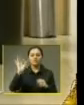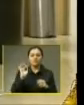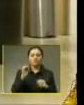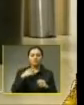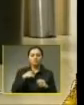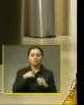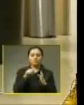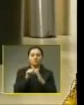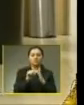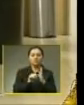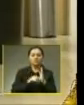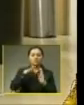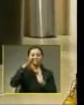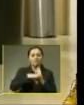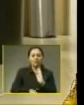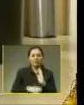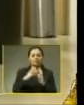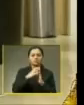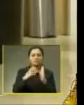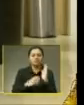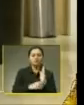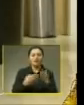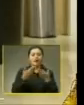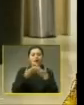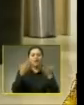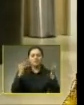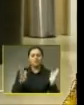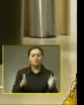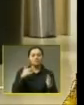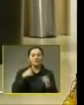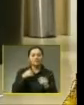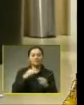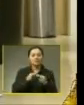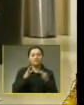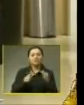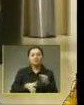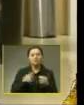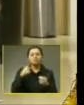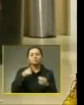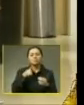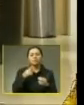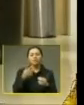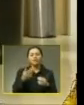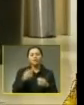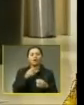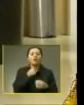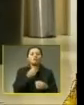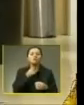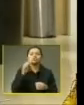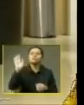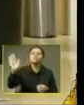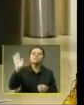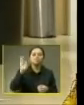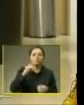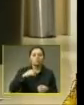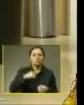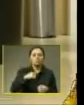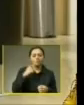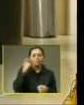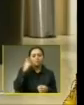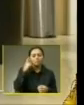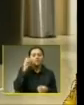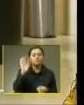de contenido, abiertos, van a ser interpretados conforme a los gustos de los políticos de ese